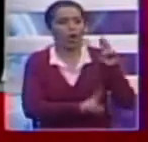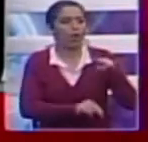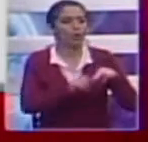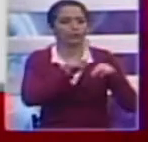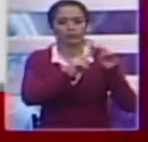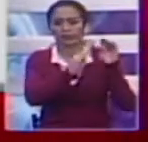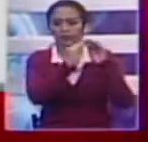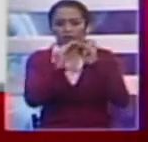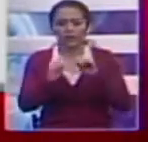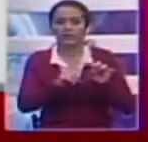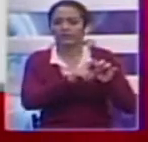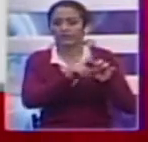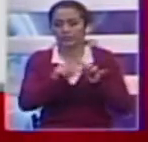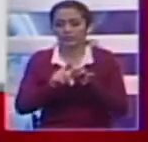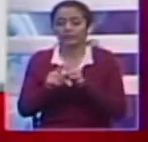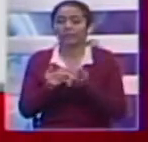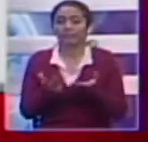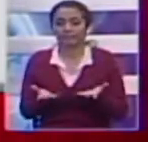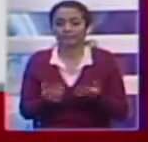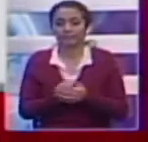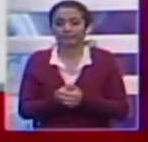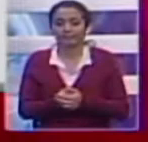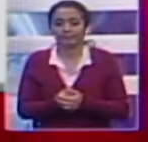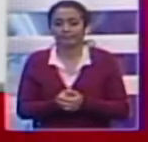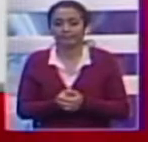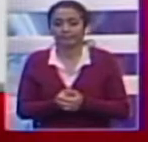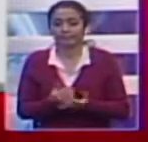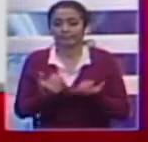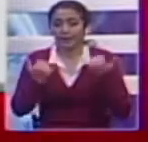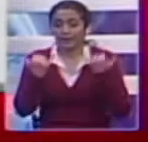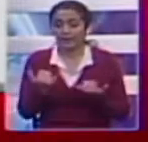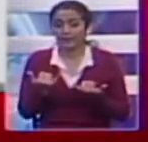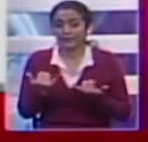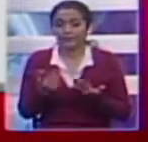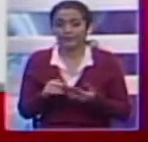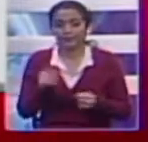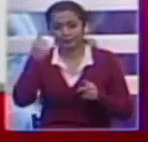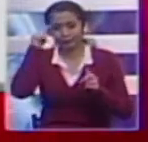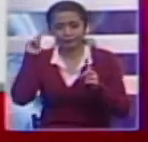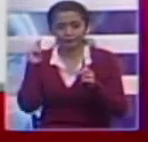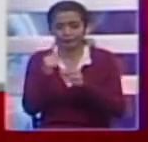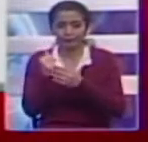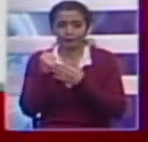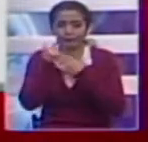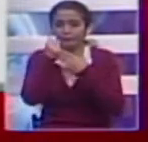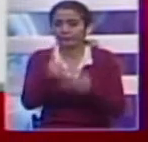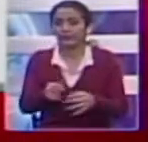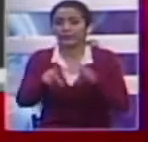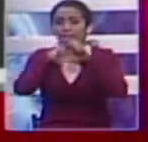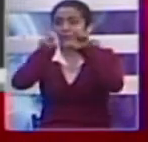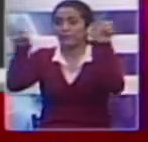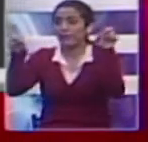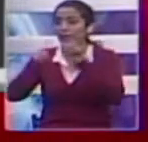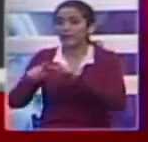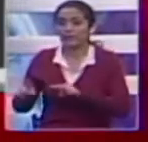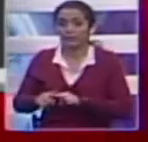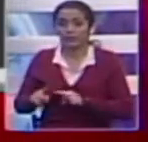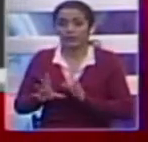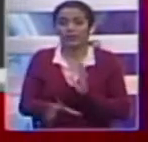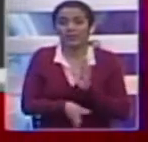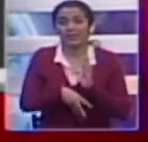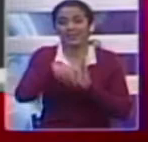enfoca también el producto. Entonces, la idea pues es seguir ayudando pues a los microempresarios que están emprendiendo y también pues